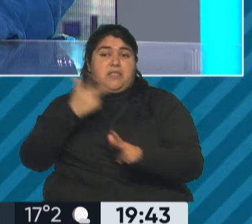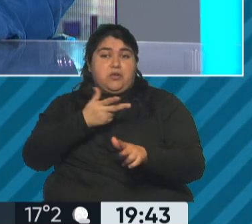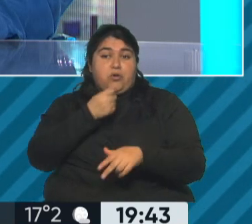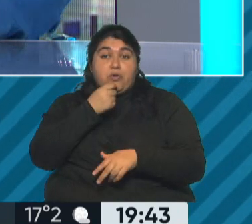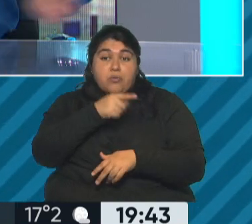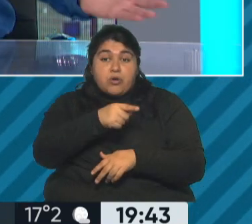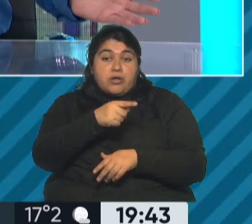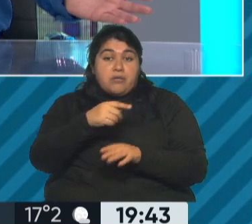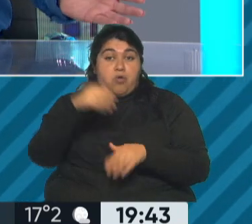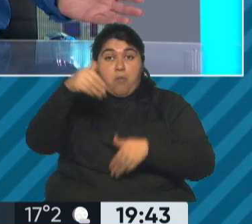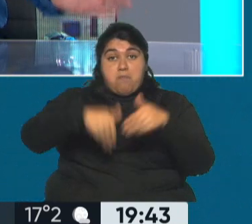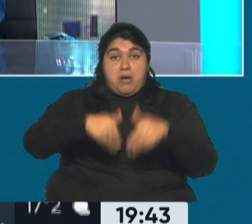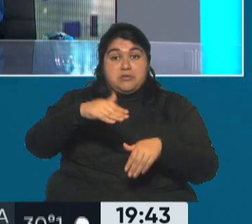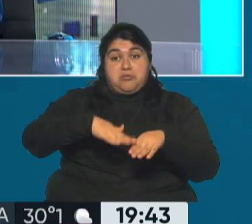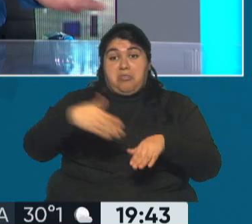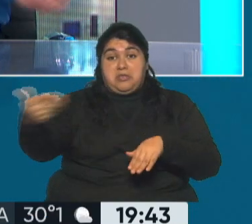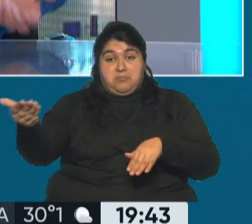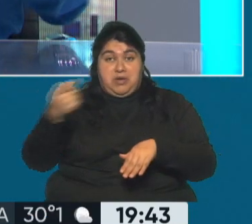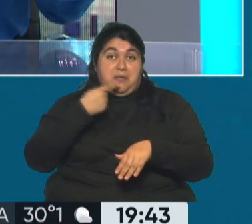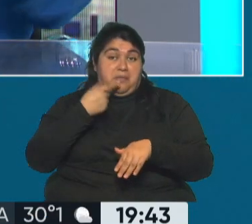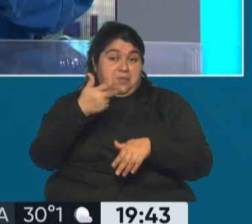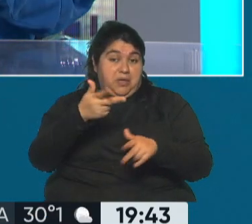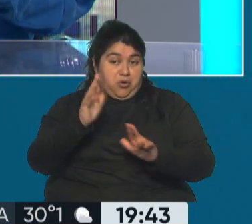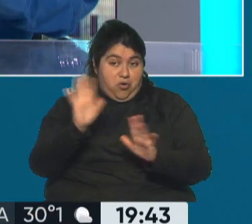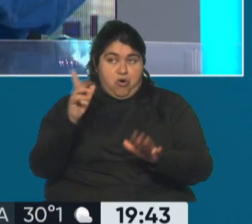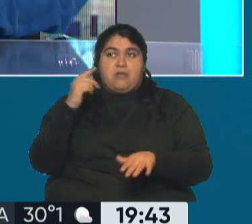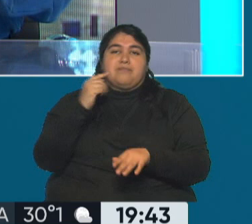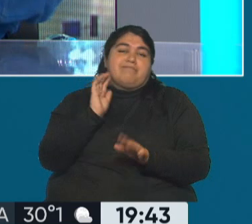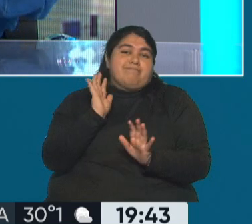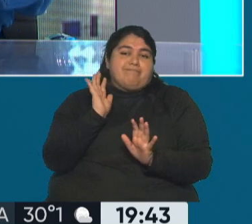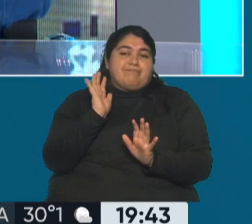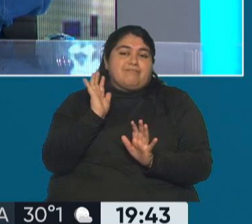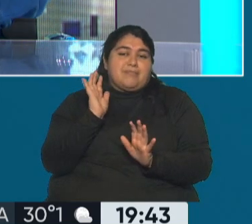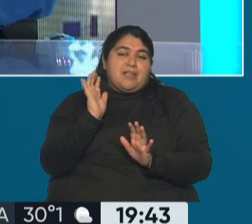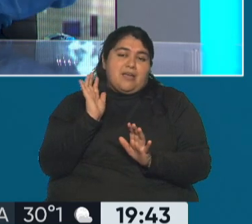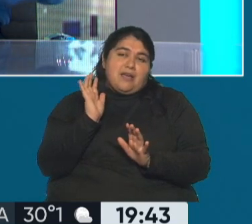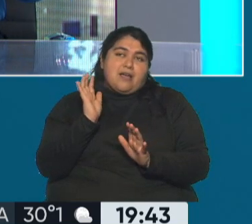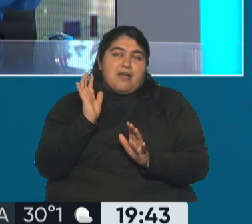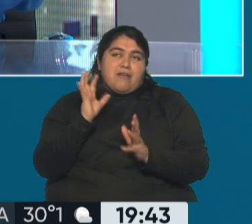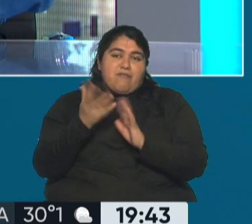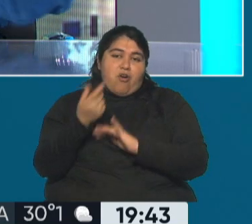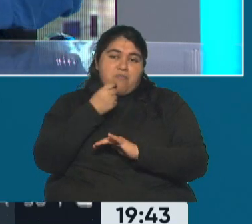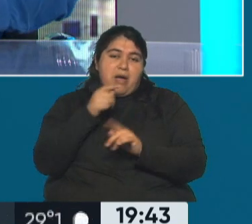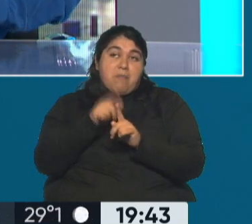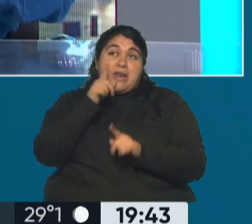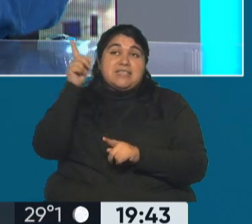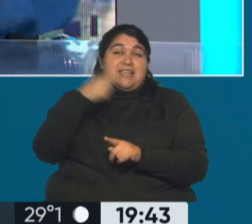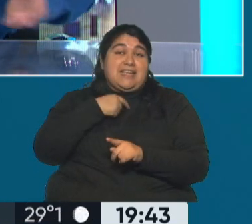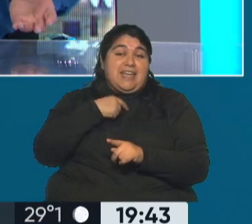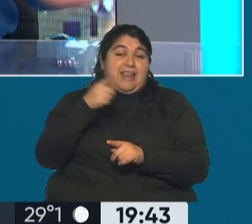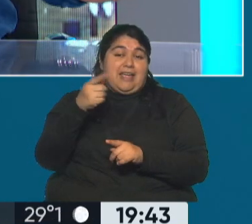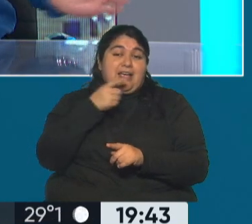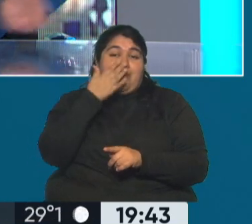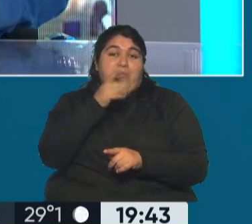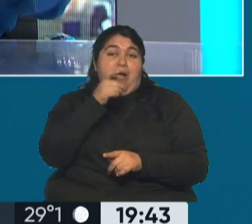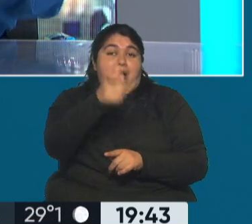las PASO, que dijo en realidad después de nuestras vacaciones, pero quiso decir en realidad después de las PASO. Especulando con quién les gana, contesto,